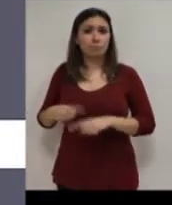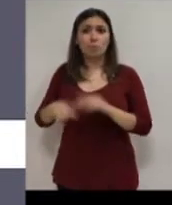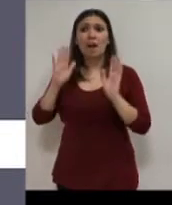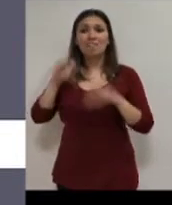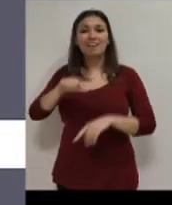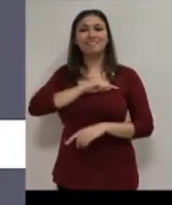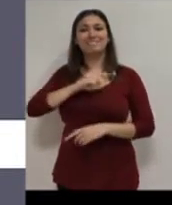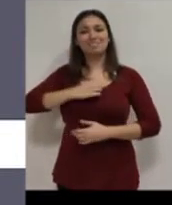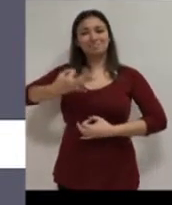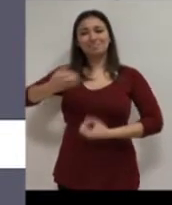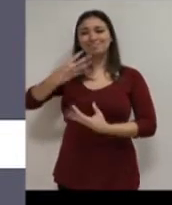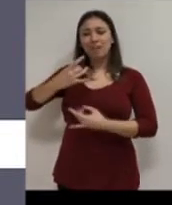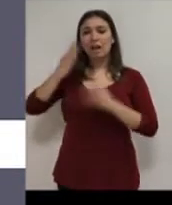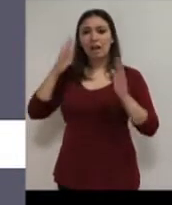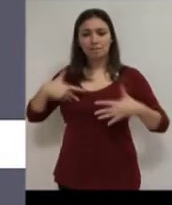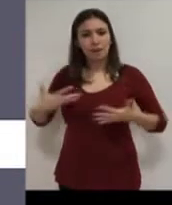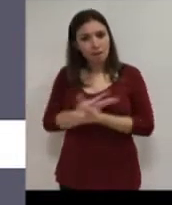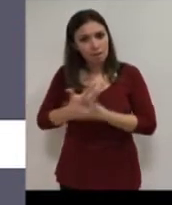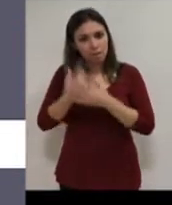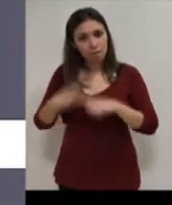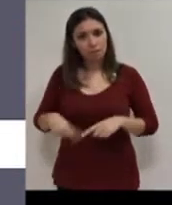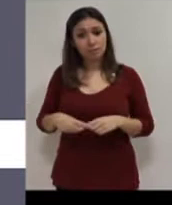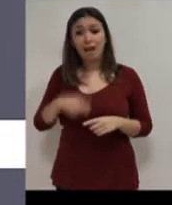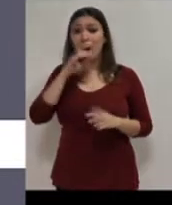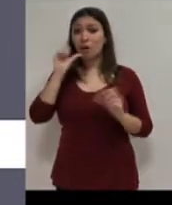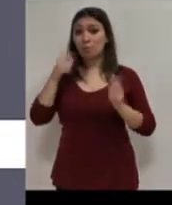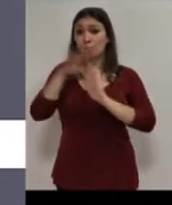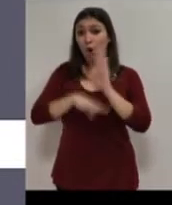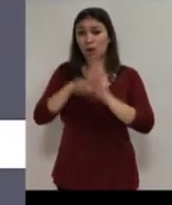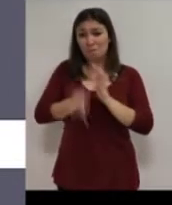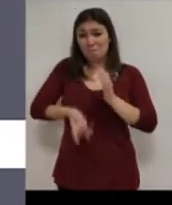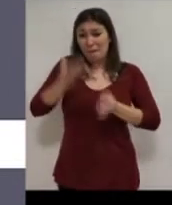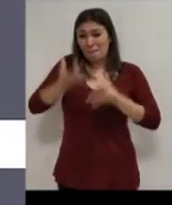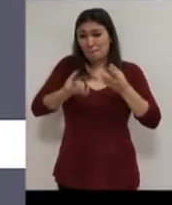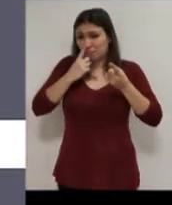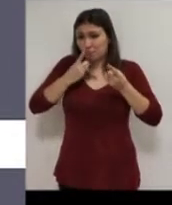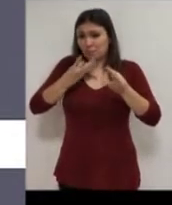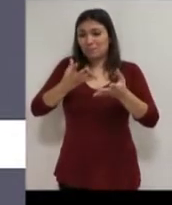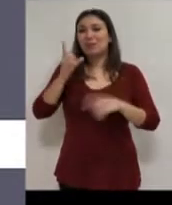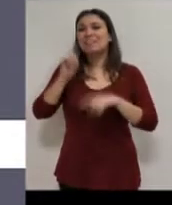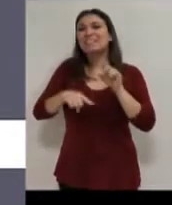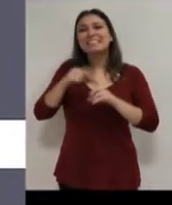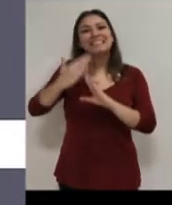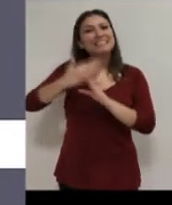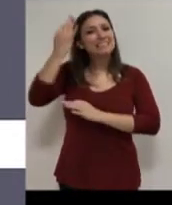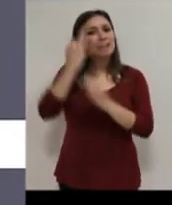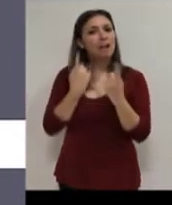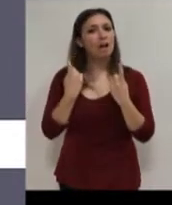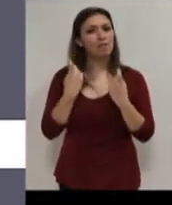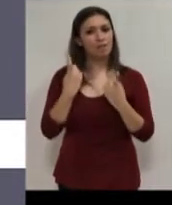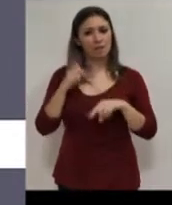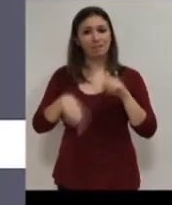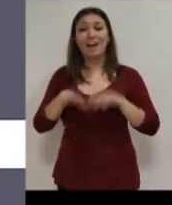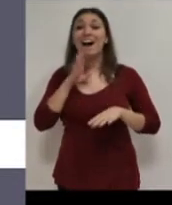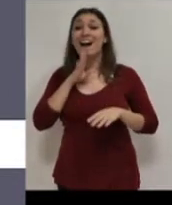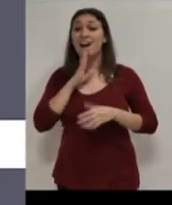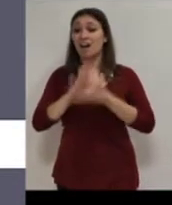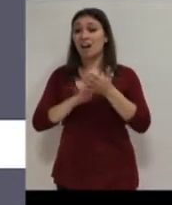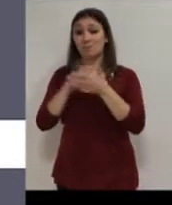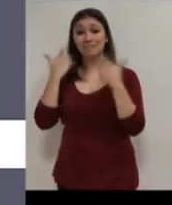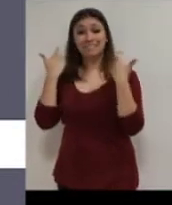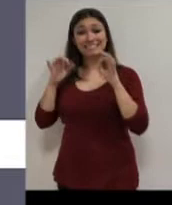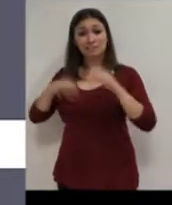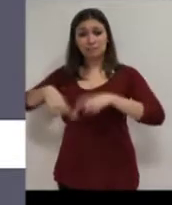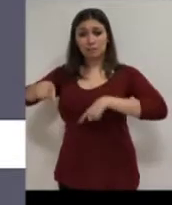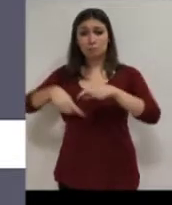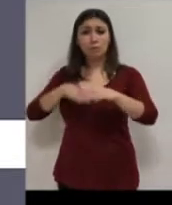accesibilidad, porque realmente es muy complejo. Se están empezando a proliferar muchas aplicaciones y tal, pero en cierto ámbito ya de detalle que se precisa muchas